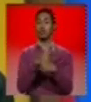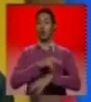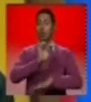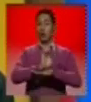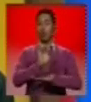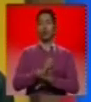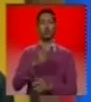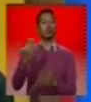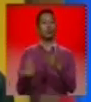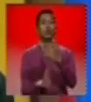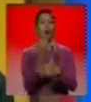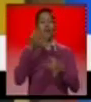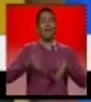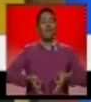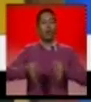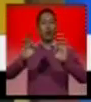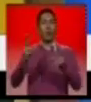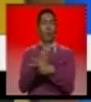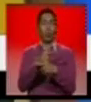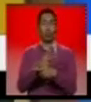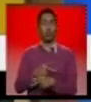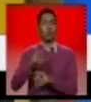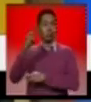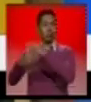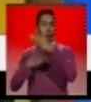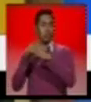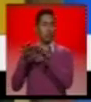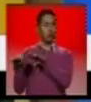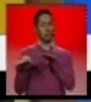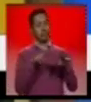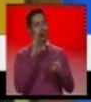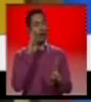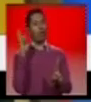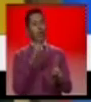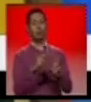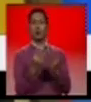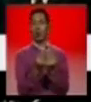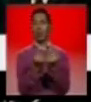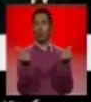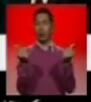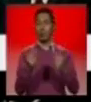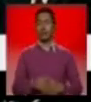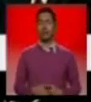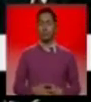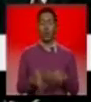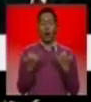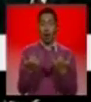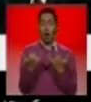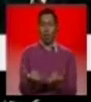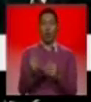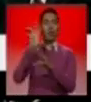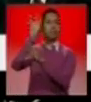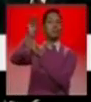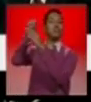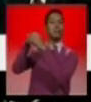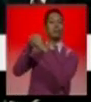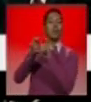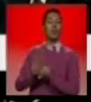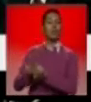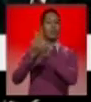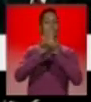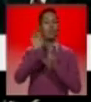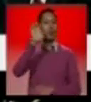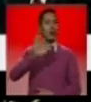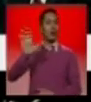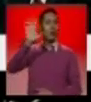para nuestros productos que son reconocidos en el mundo por su altísima calidad. Y ahora entrarán a la Unión Europea